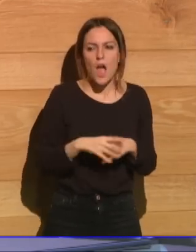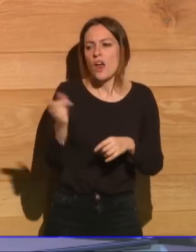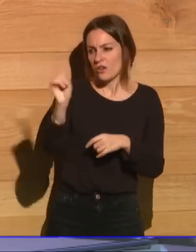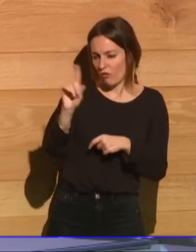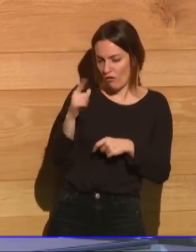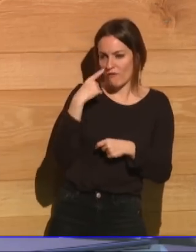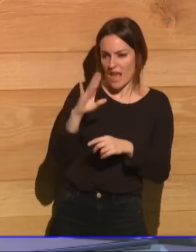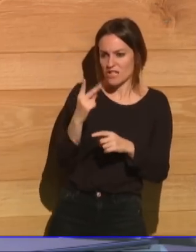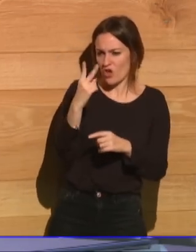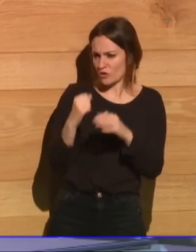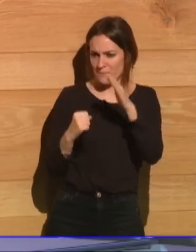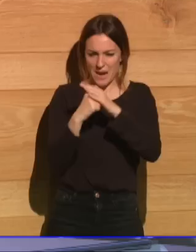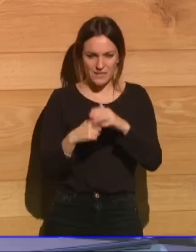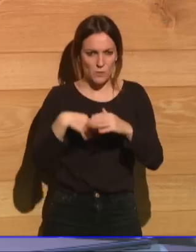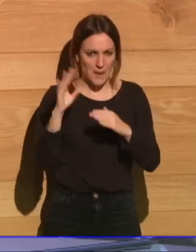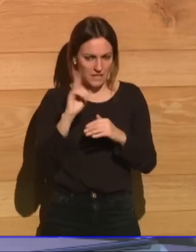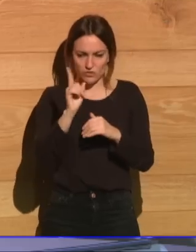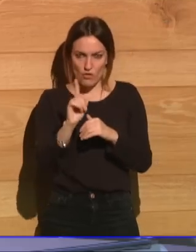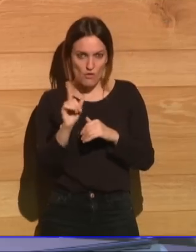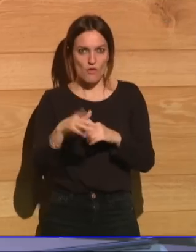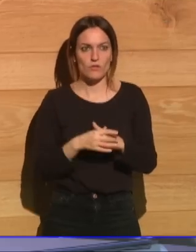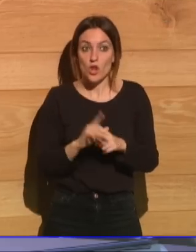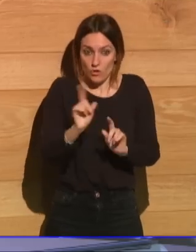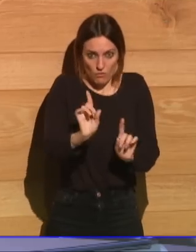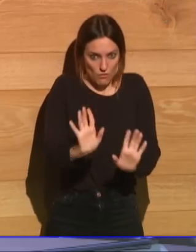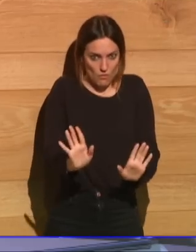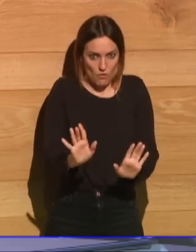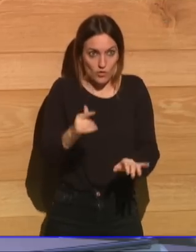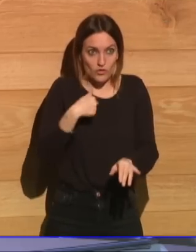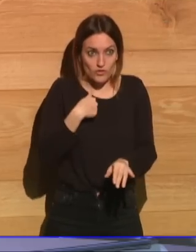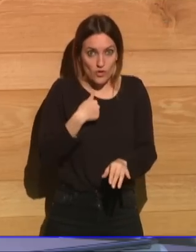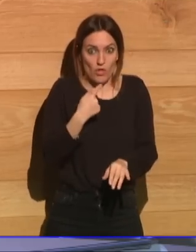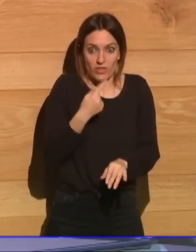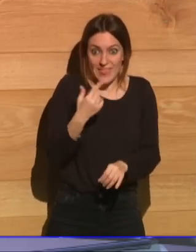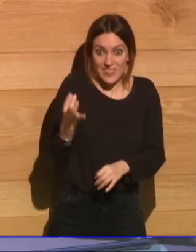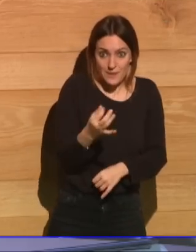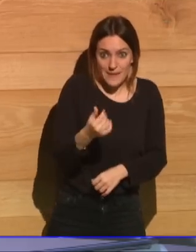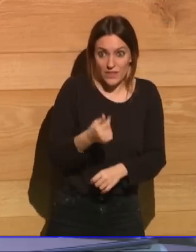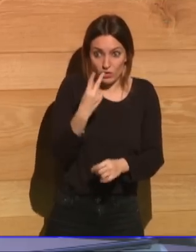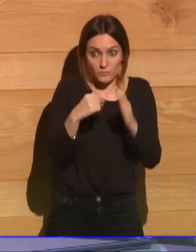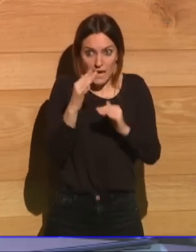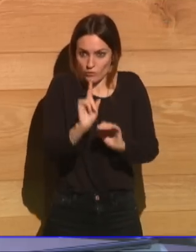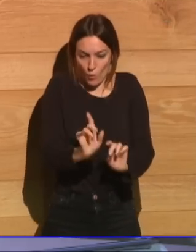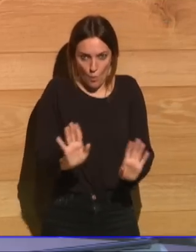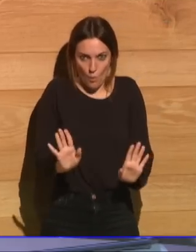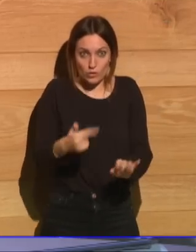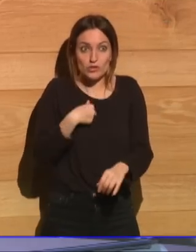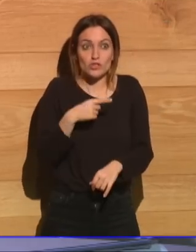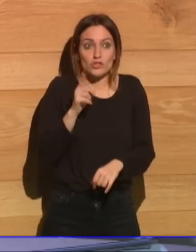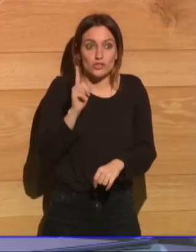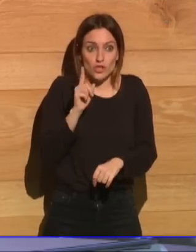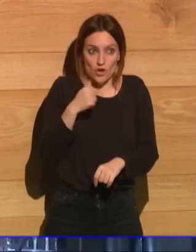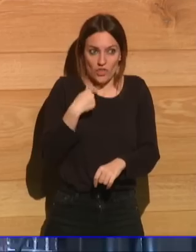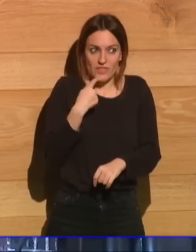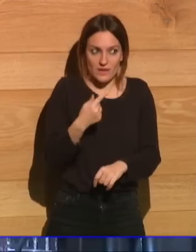ninguna manera más de 2, no se pueden hacer más de 2. Digo, no, si yo no estoy diciendo que se deban hacer más de 2, estoy diciendo que al Cuando